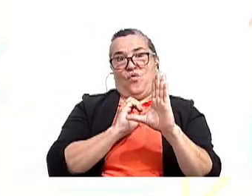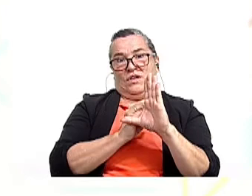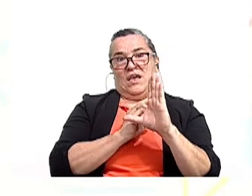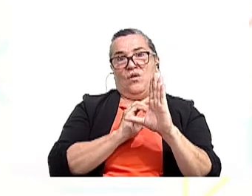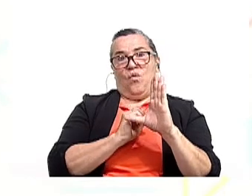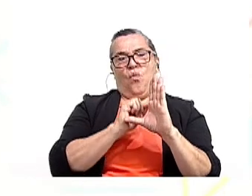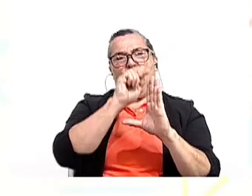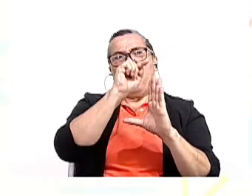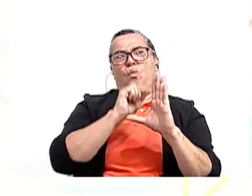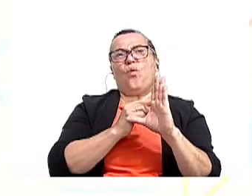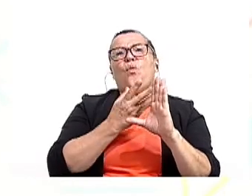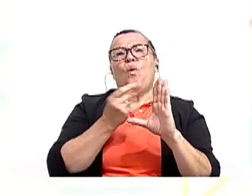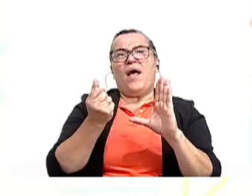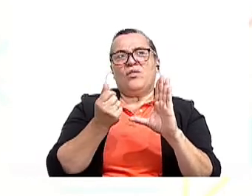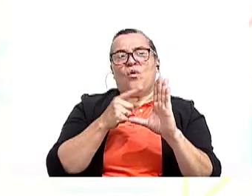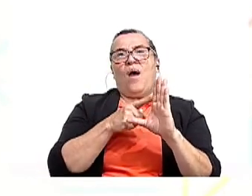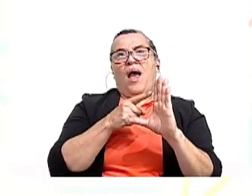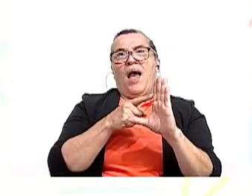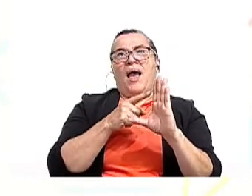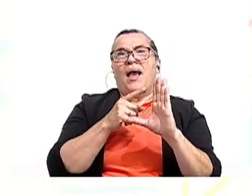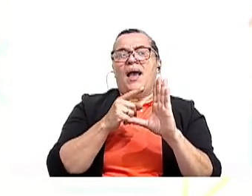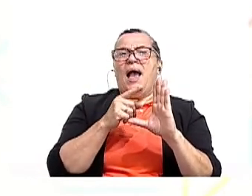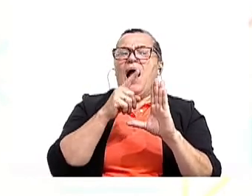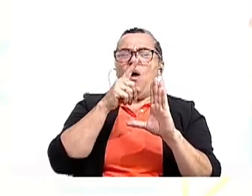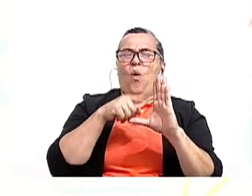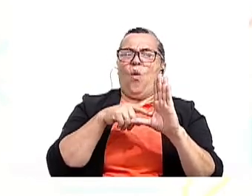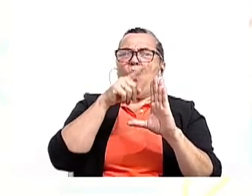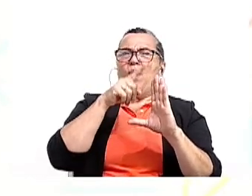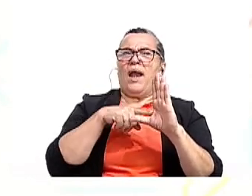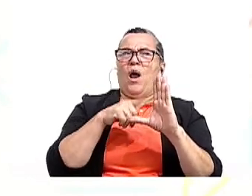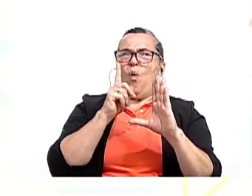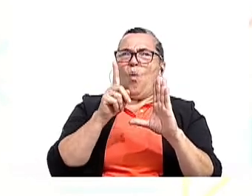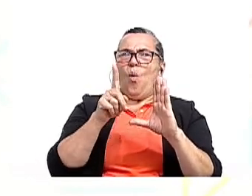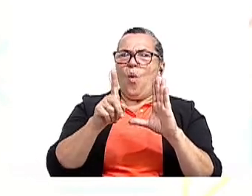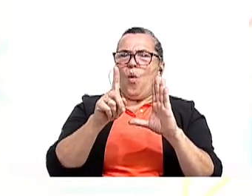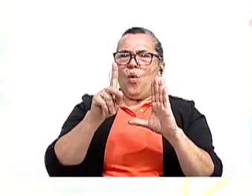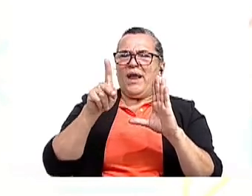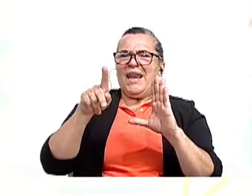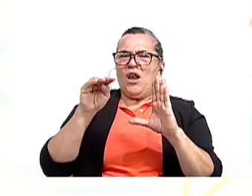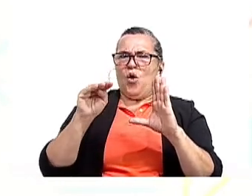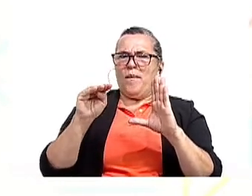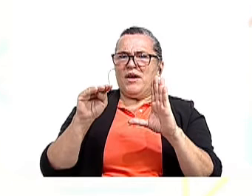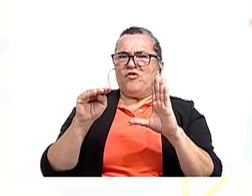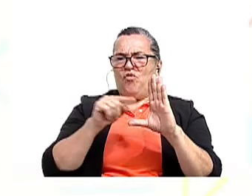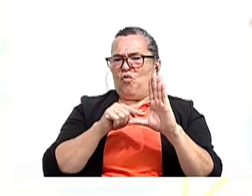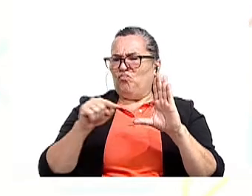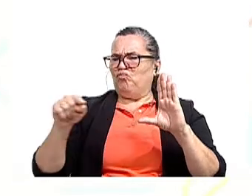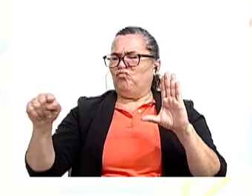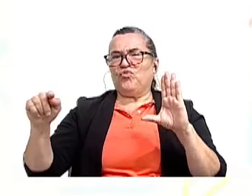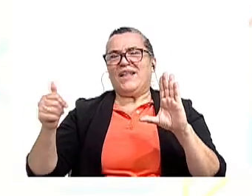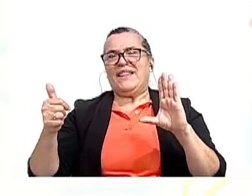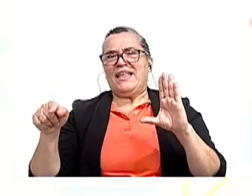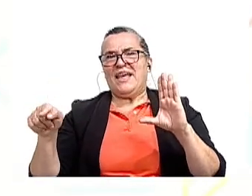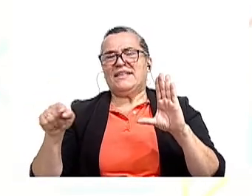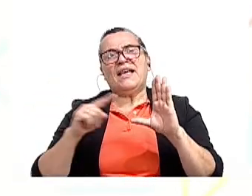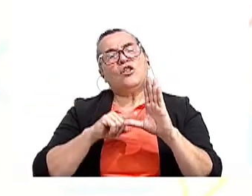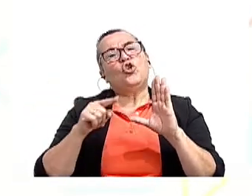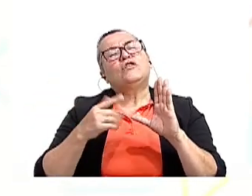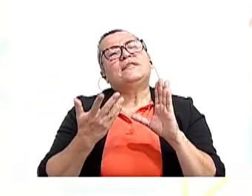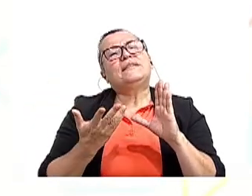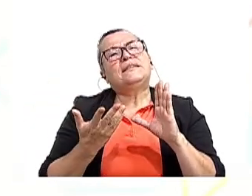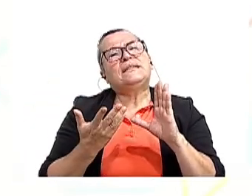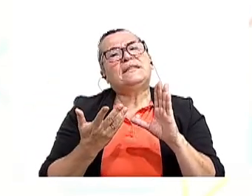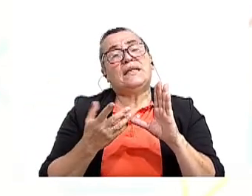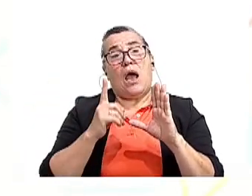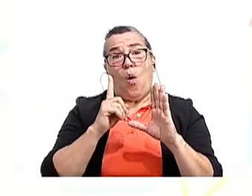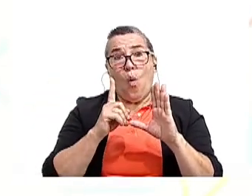saberlo. Luego, la temperatura a una altitud de 1 kilómetro es de 10 grados Celsius. Entonces, cuando estamos a